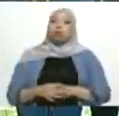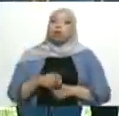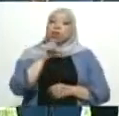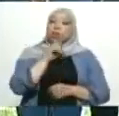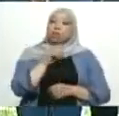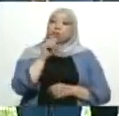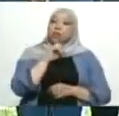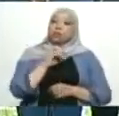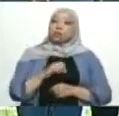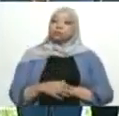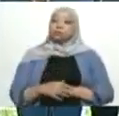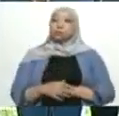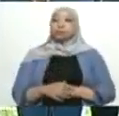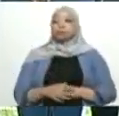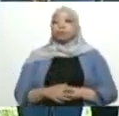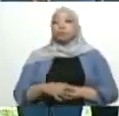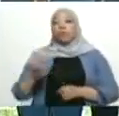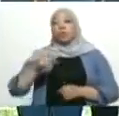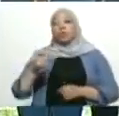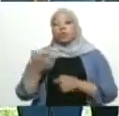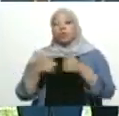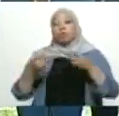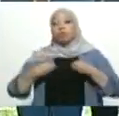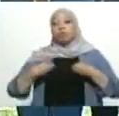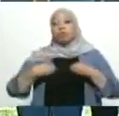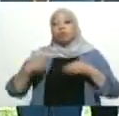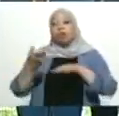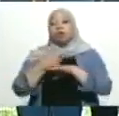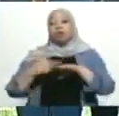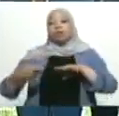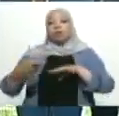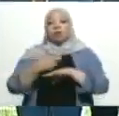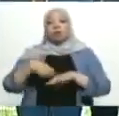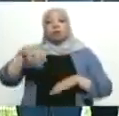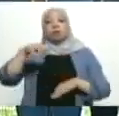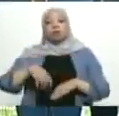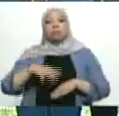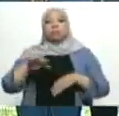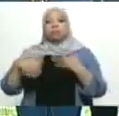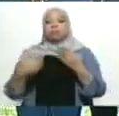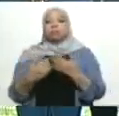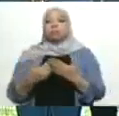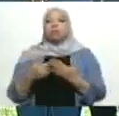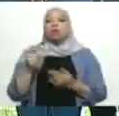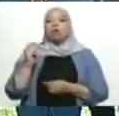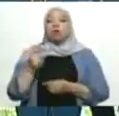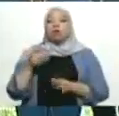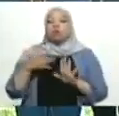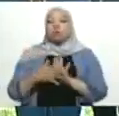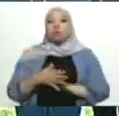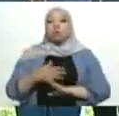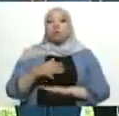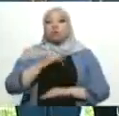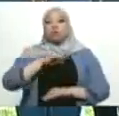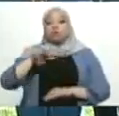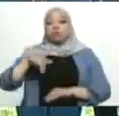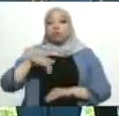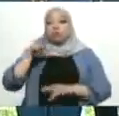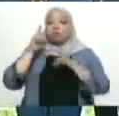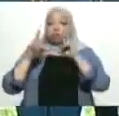mucho, necesitan una vía libre. El gobierno de transición, en teoría, del Bobo Longo, les